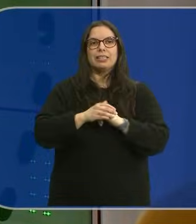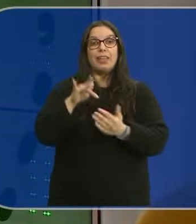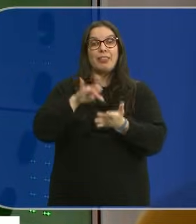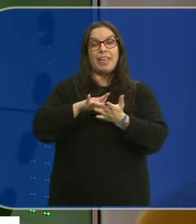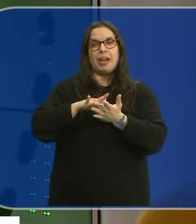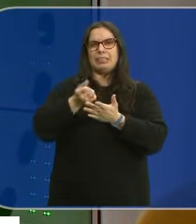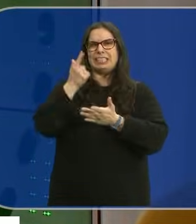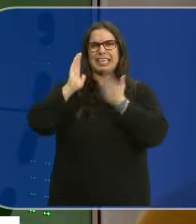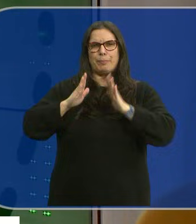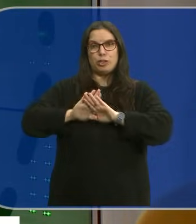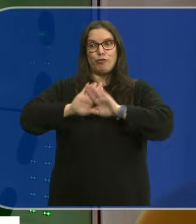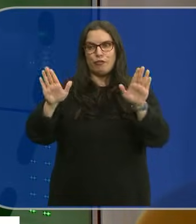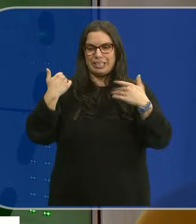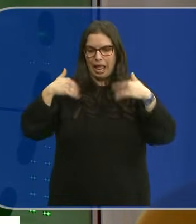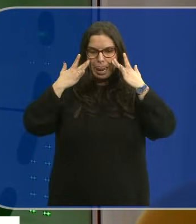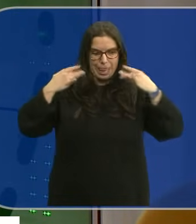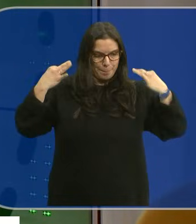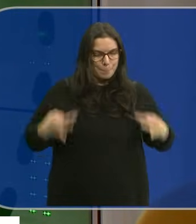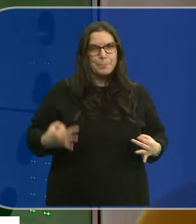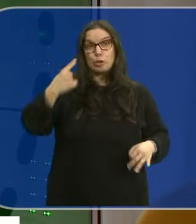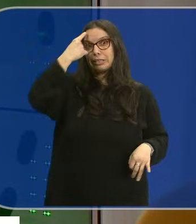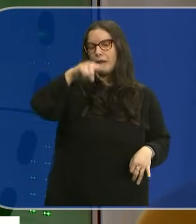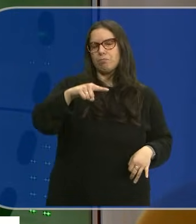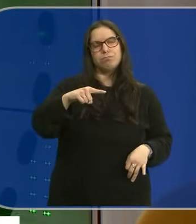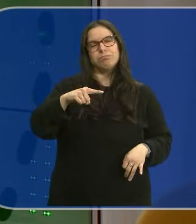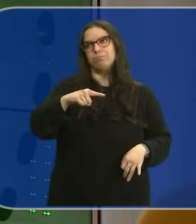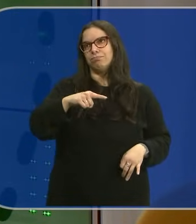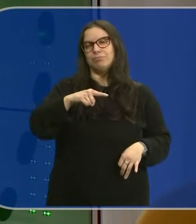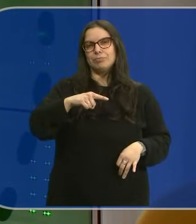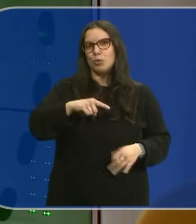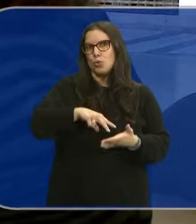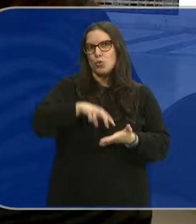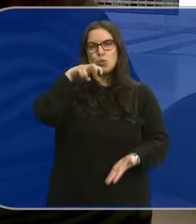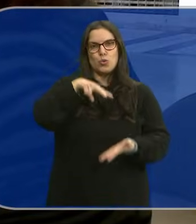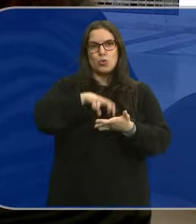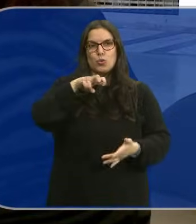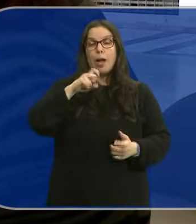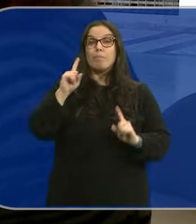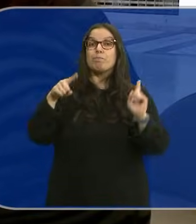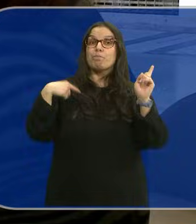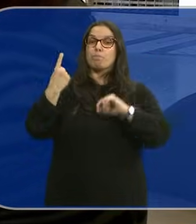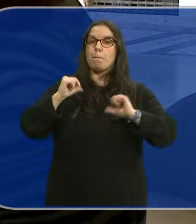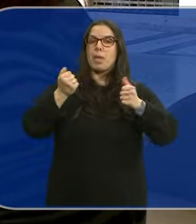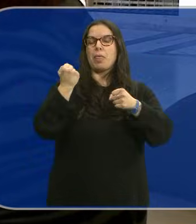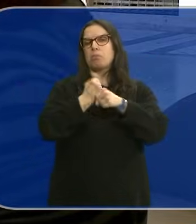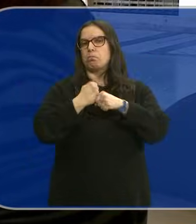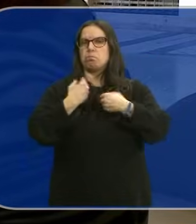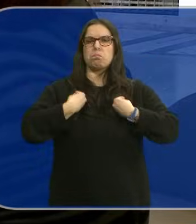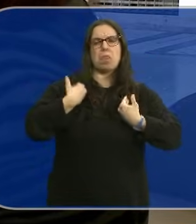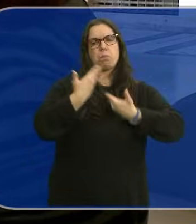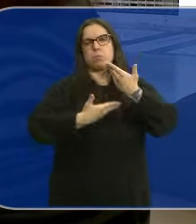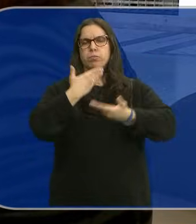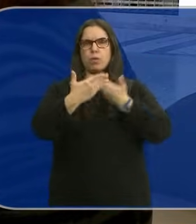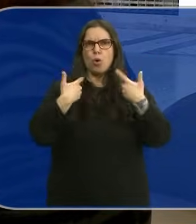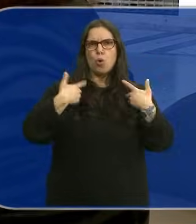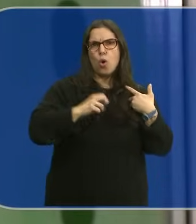terminas el tratamiento y sabes que estás limpio, la verdad es que es un subidón. Pero cuando pudo reincorporarse al día a día empezó